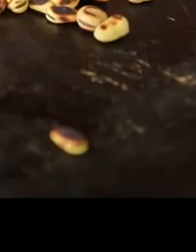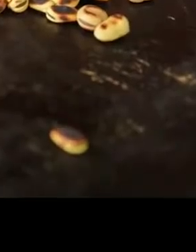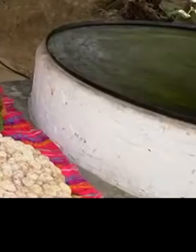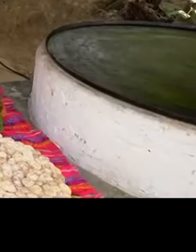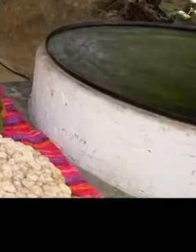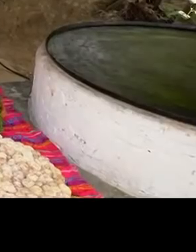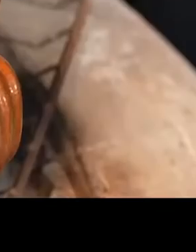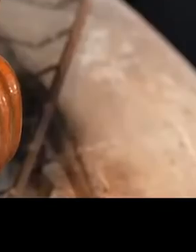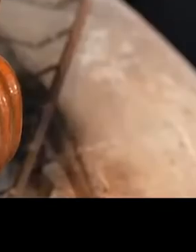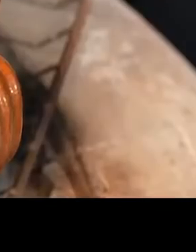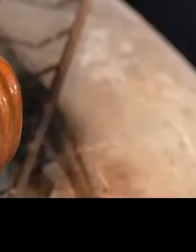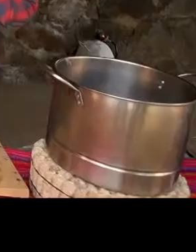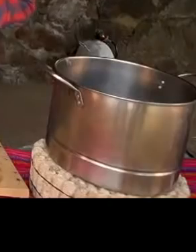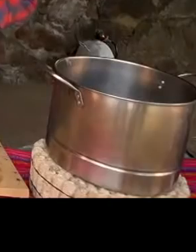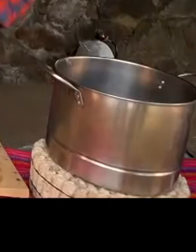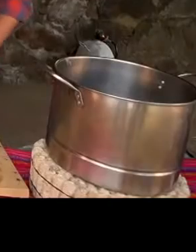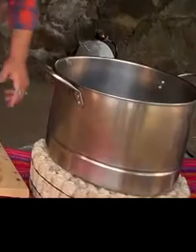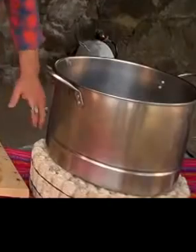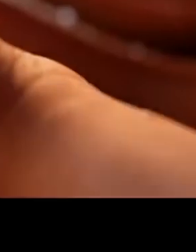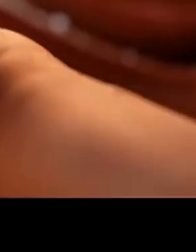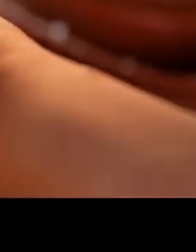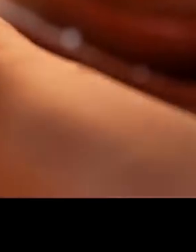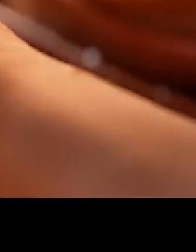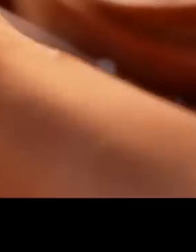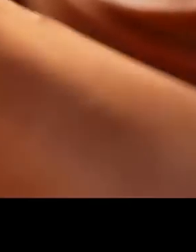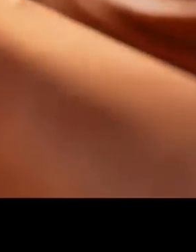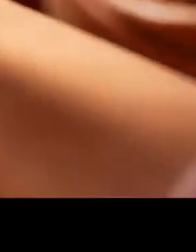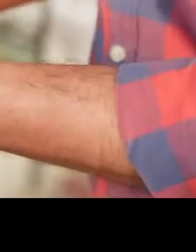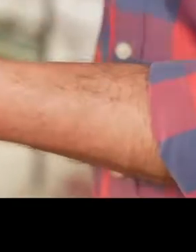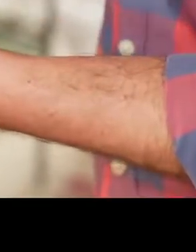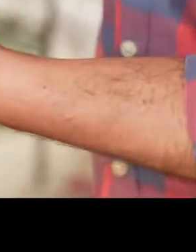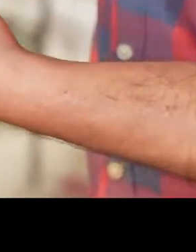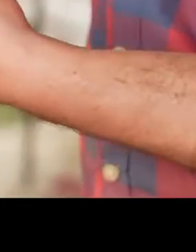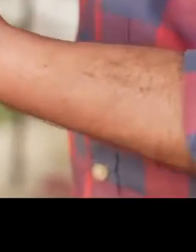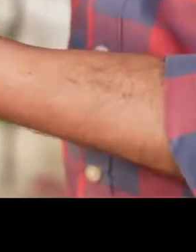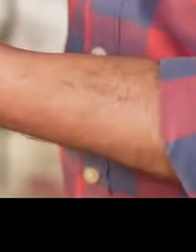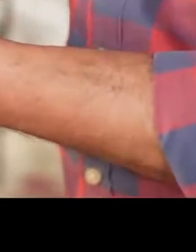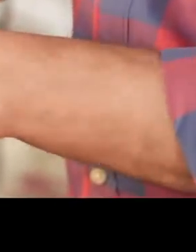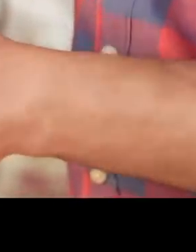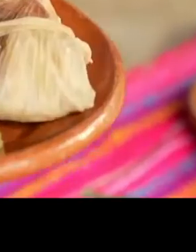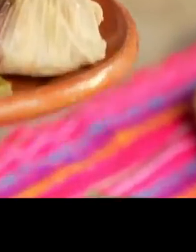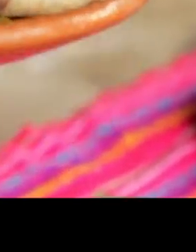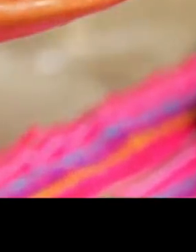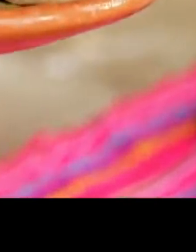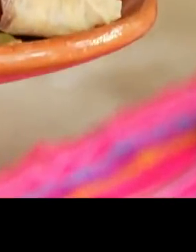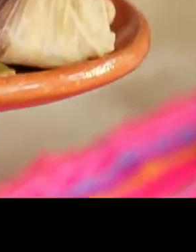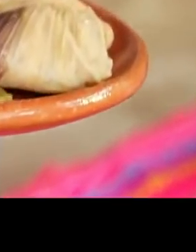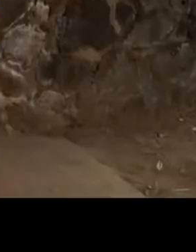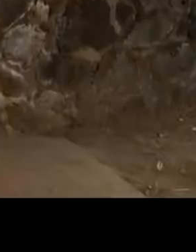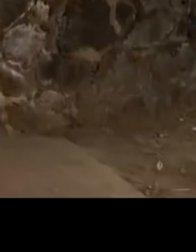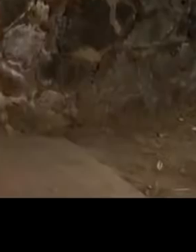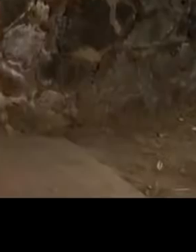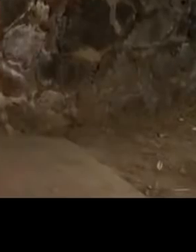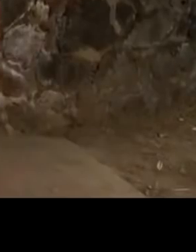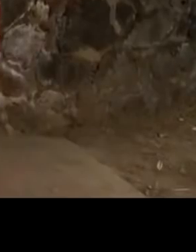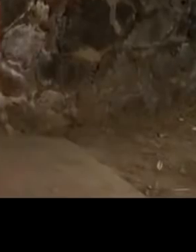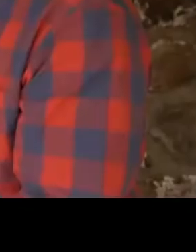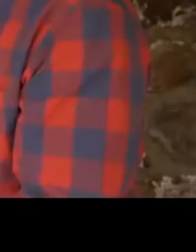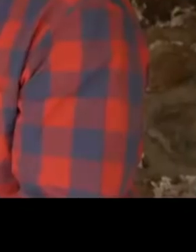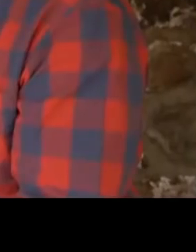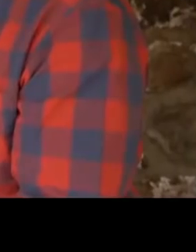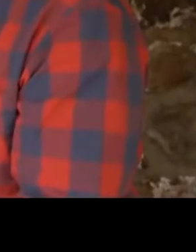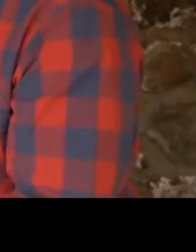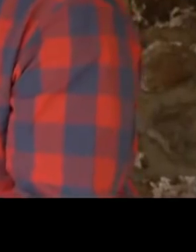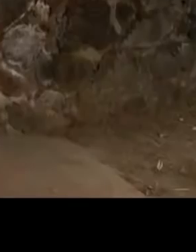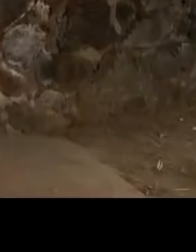Una fiesta de sabor con aromas especiales. El sabor del haba es espectacular. Ese tostado que contrasta